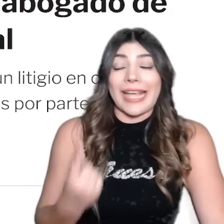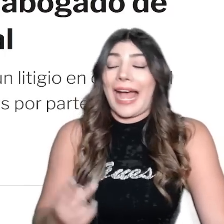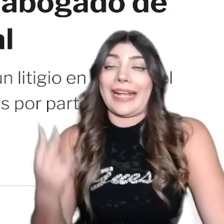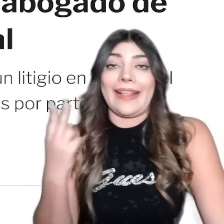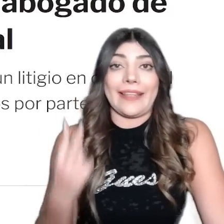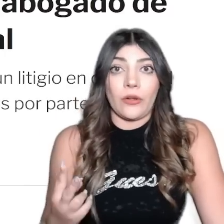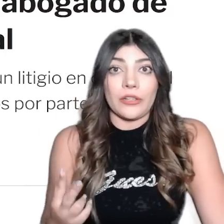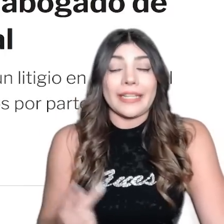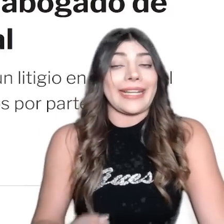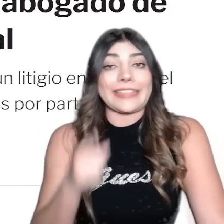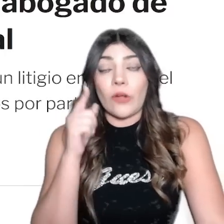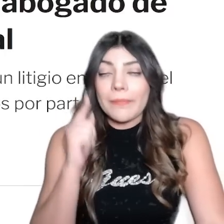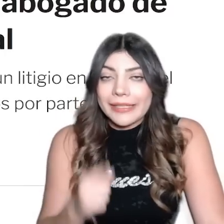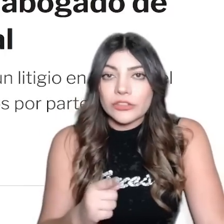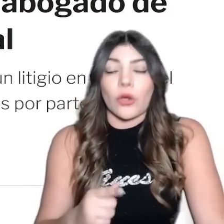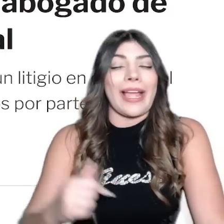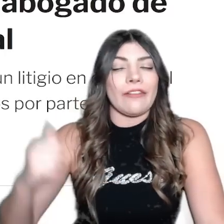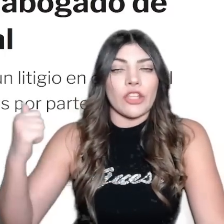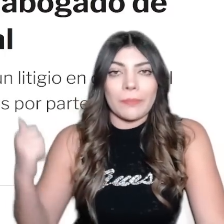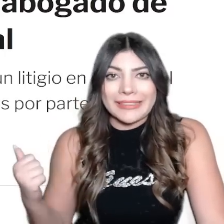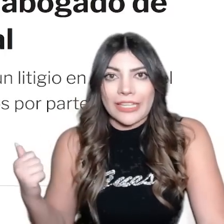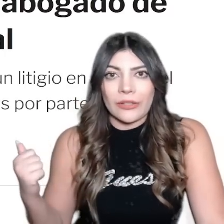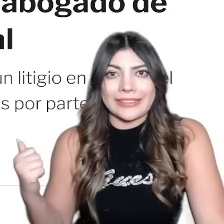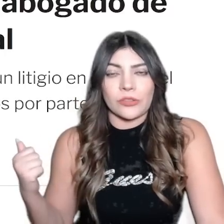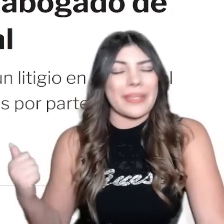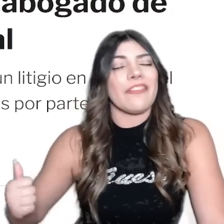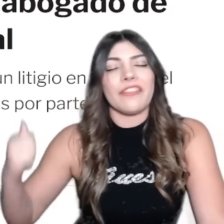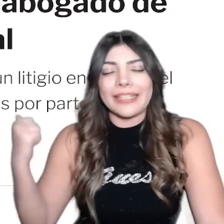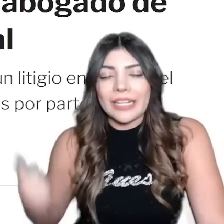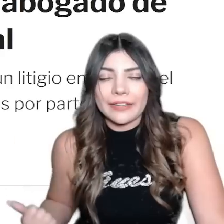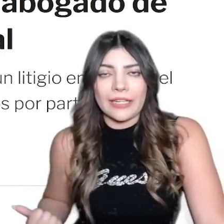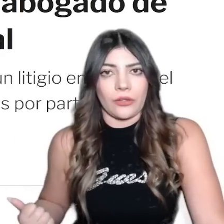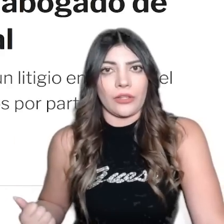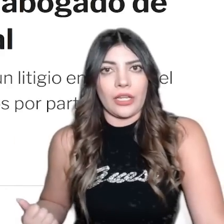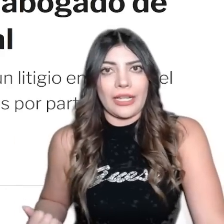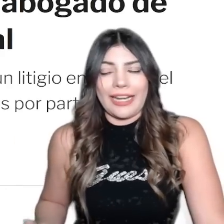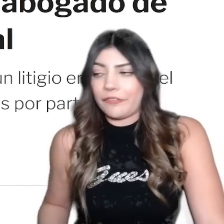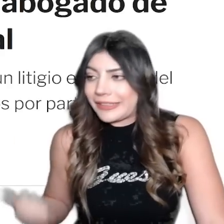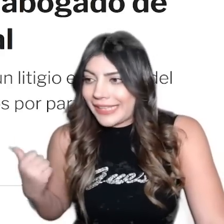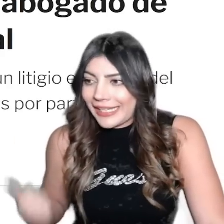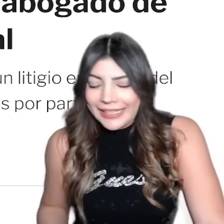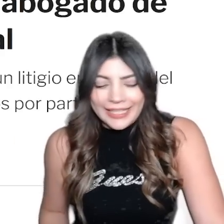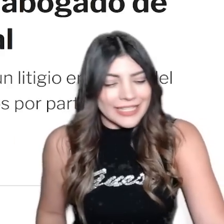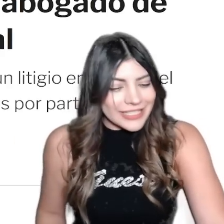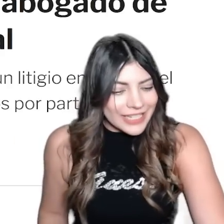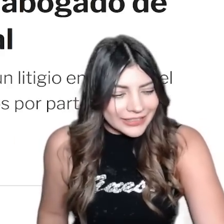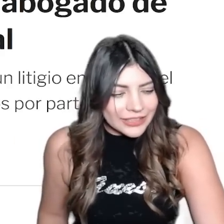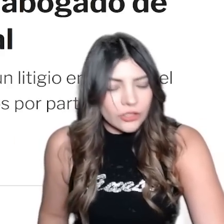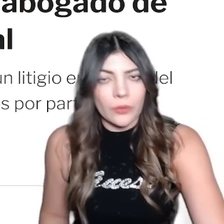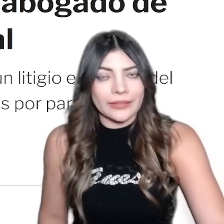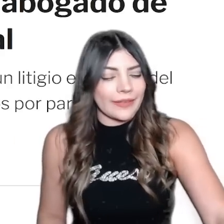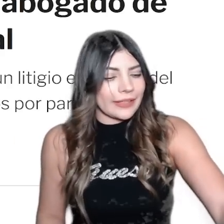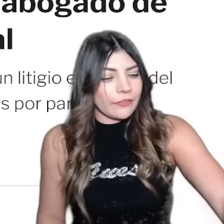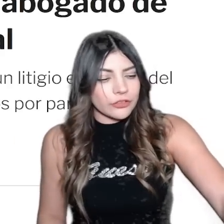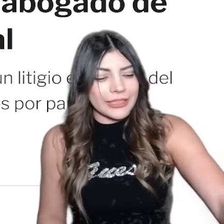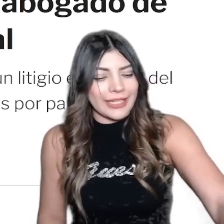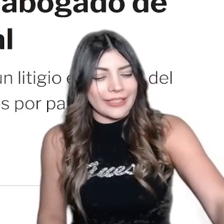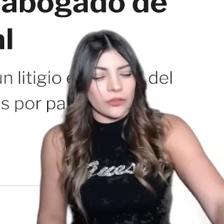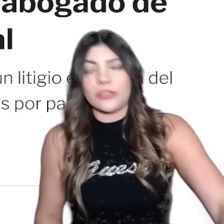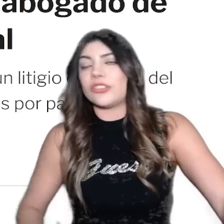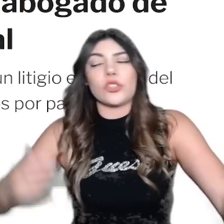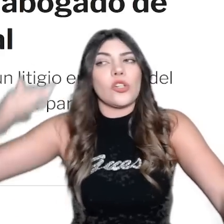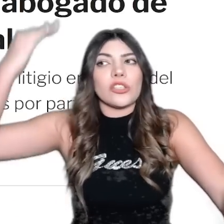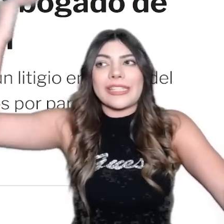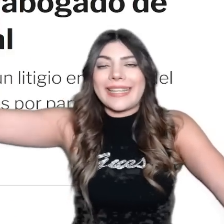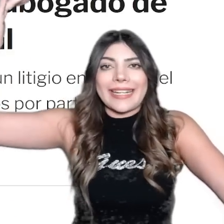Fox, a Calderón, que si no han visto el video pasado que subí, vayan a verlo. La fiscalía ya se dio cuenta de que Fox y